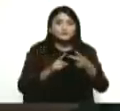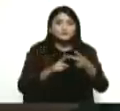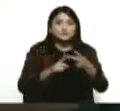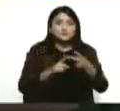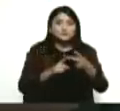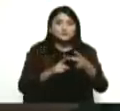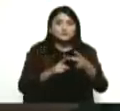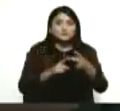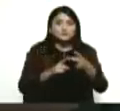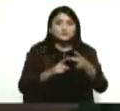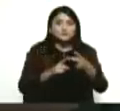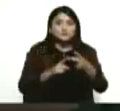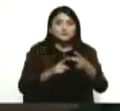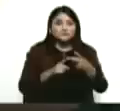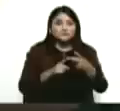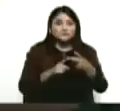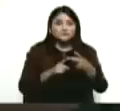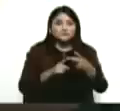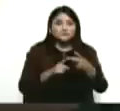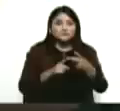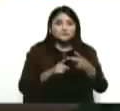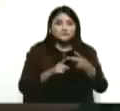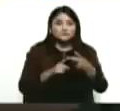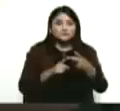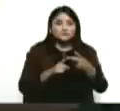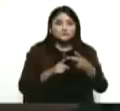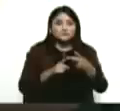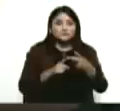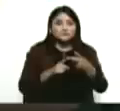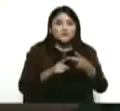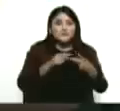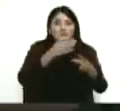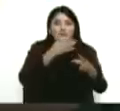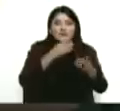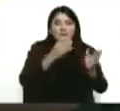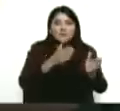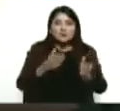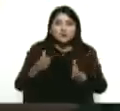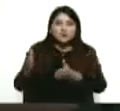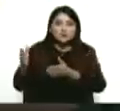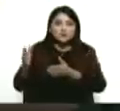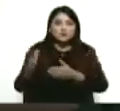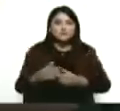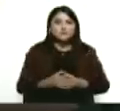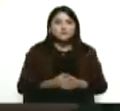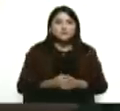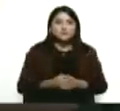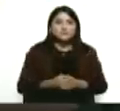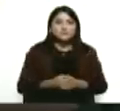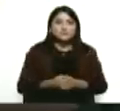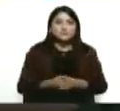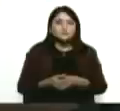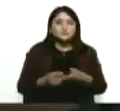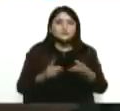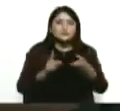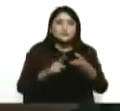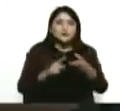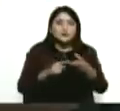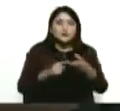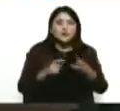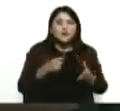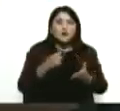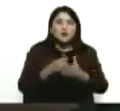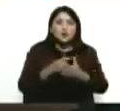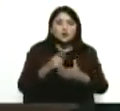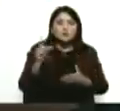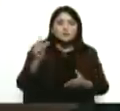puso orden, se simplificaron los trámites, y en tercer lugar, se reducen los costos para la actividad